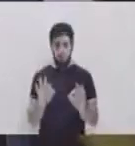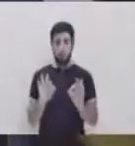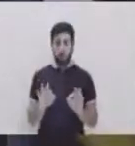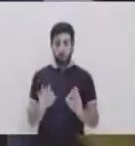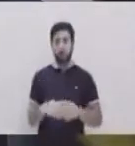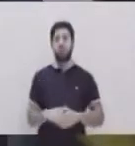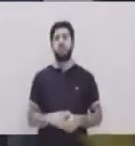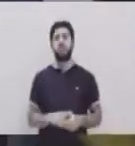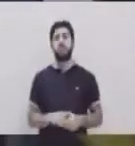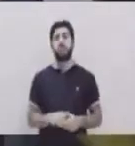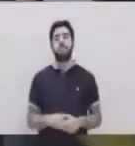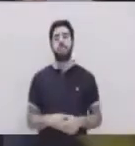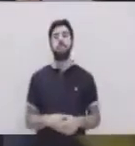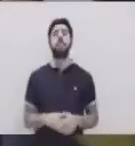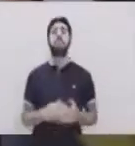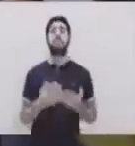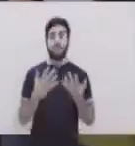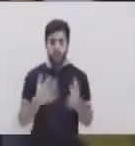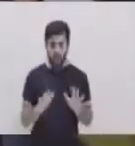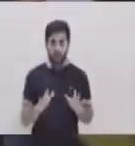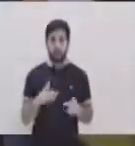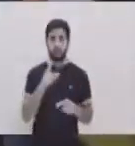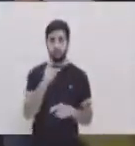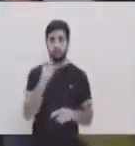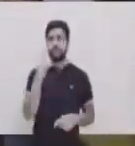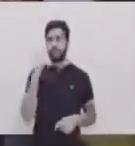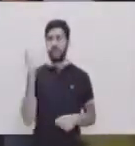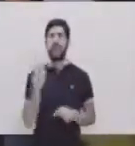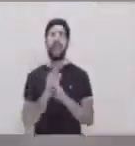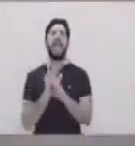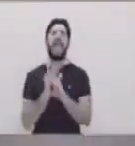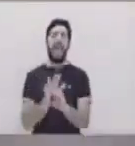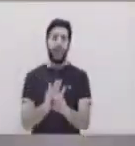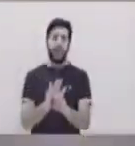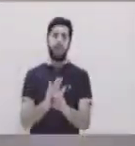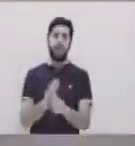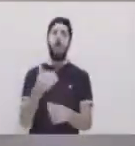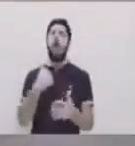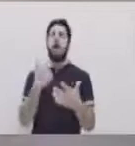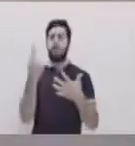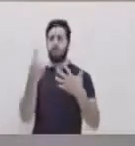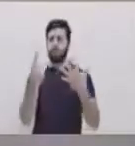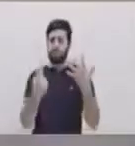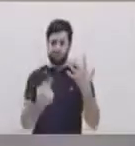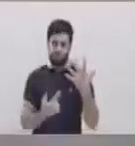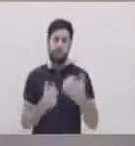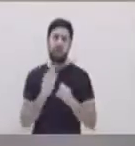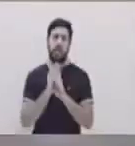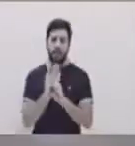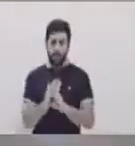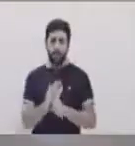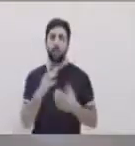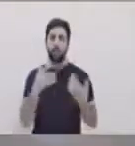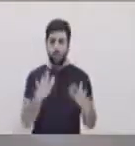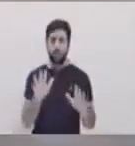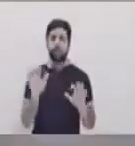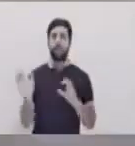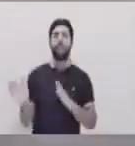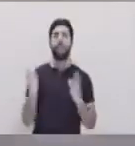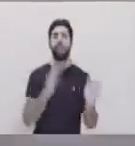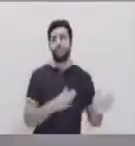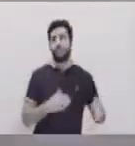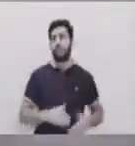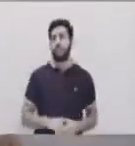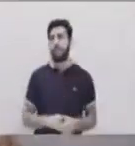Muy bien. Bueno, como ven, esto es solamente un ejemplo. Los ejemplos distintos para que sepamos cómo debe calentar. Ahora vamos